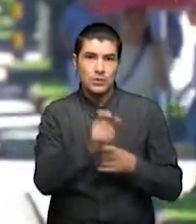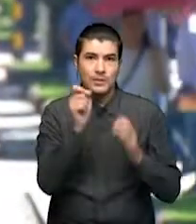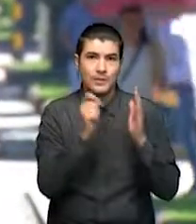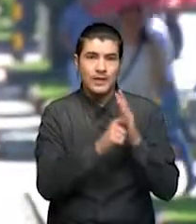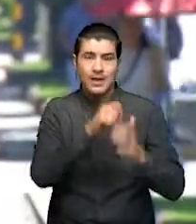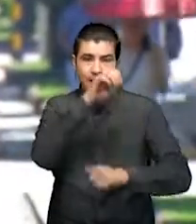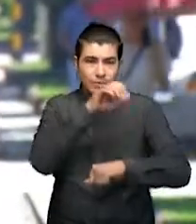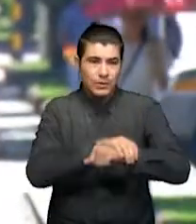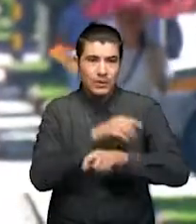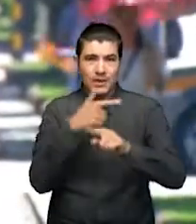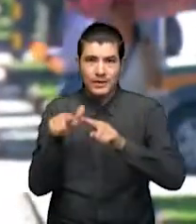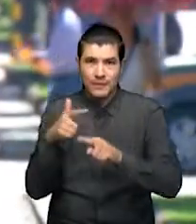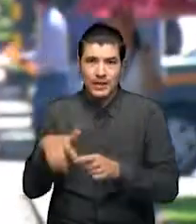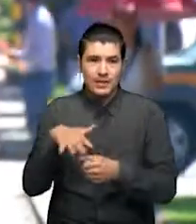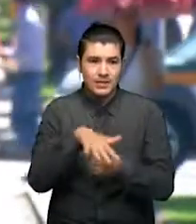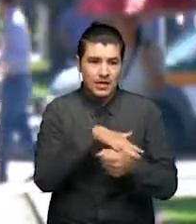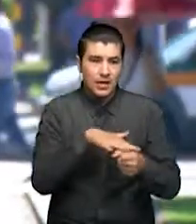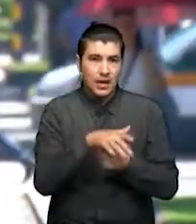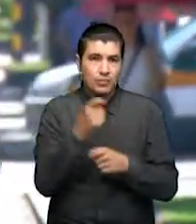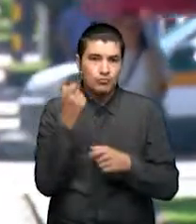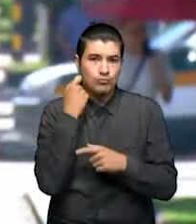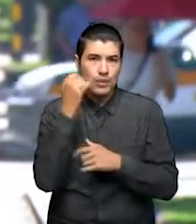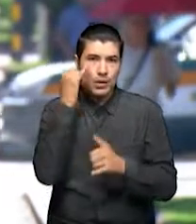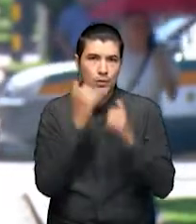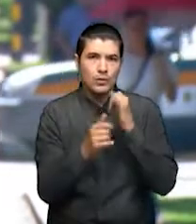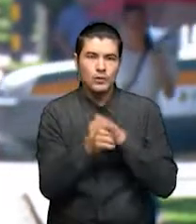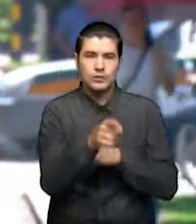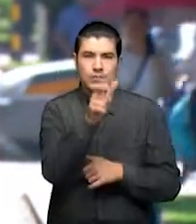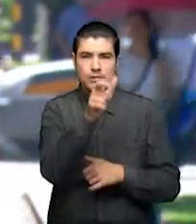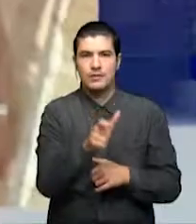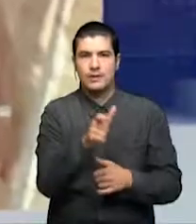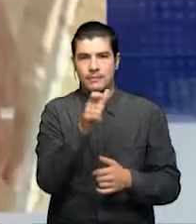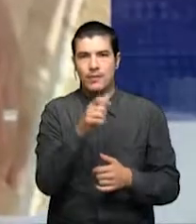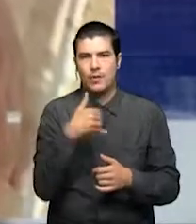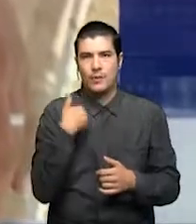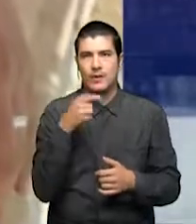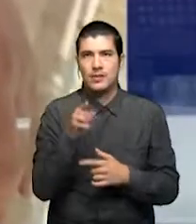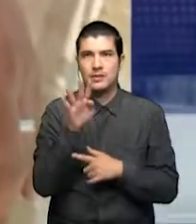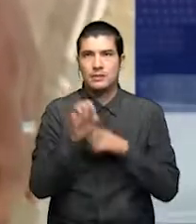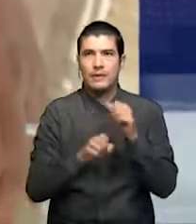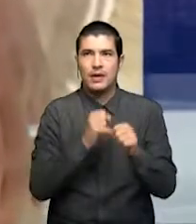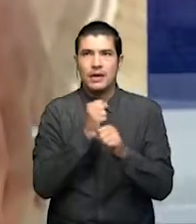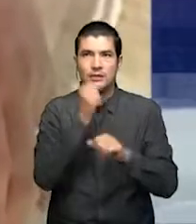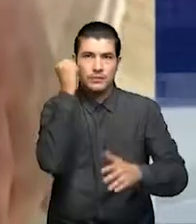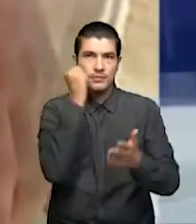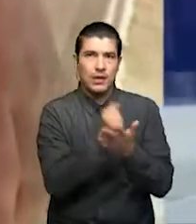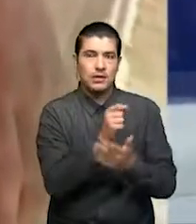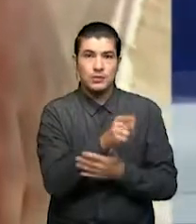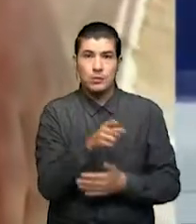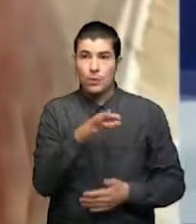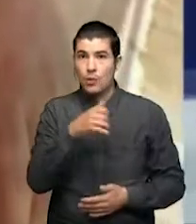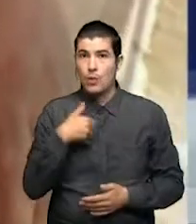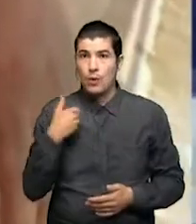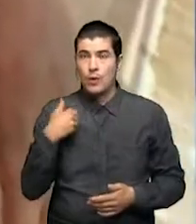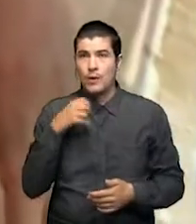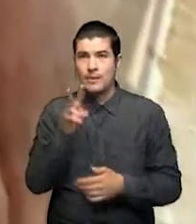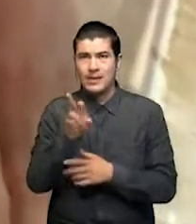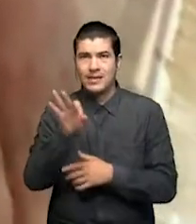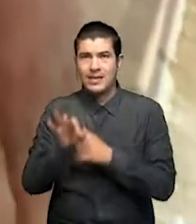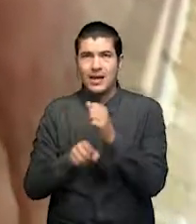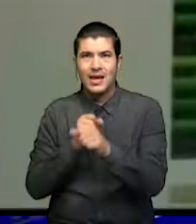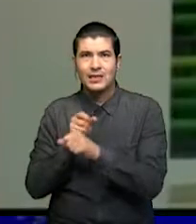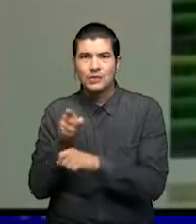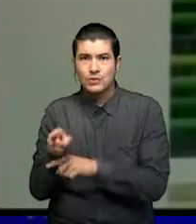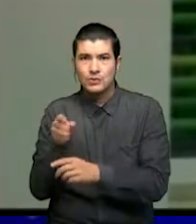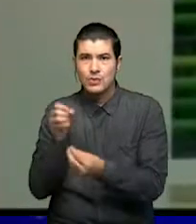por diferentes delitos el último un caso de homicidio eliseo es el joven de 23 años víctima de un